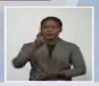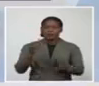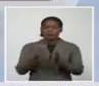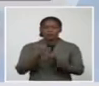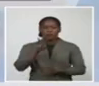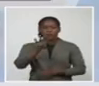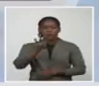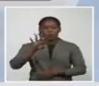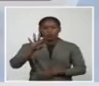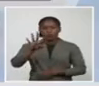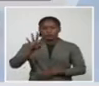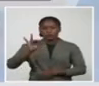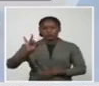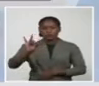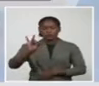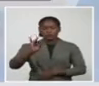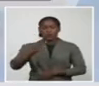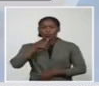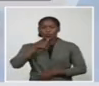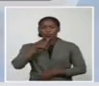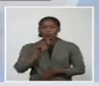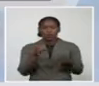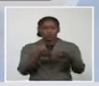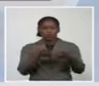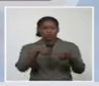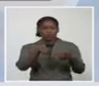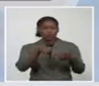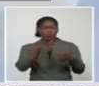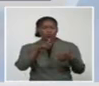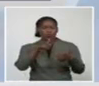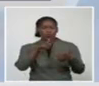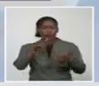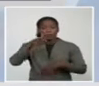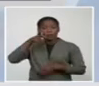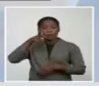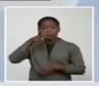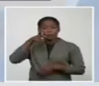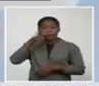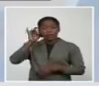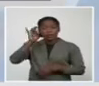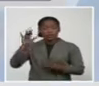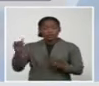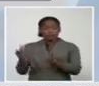3.447 sospechosos, en vigilancia